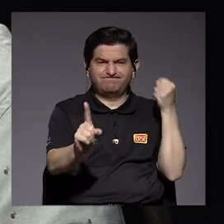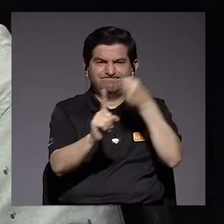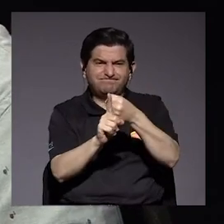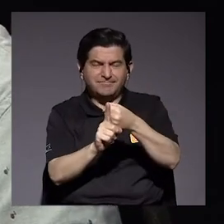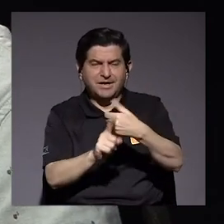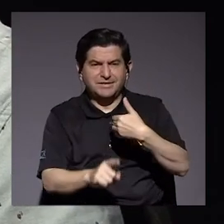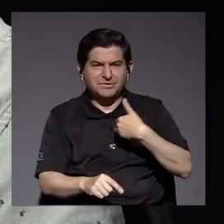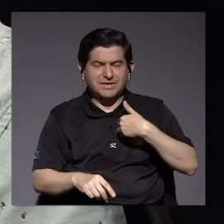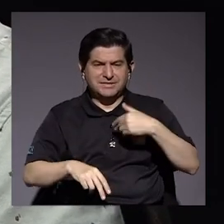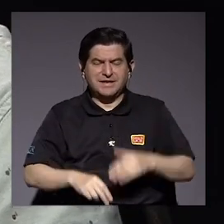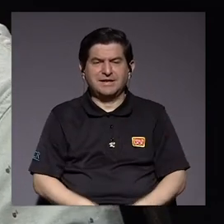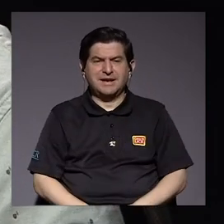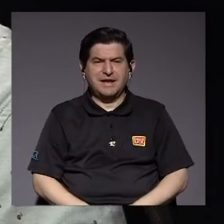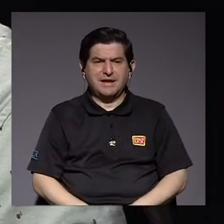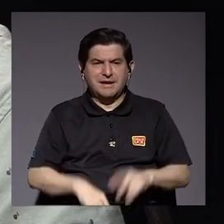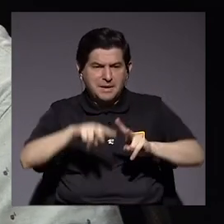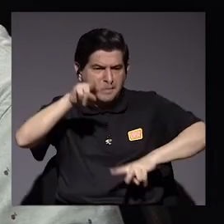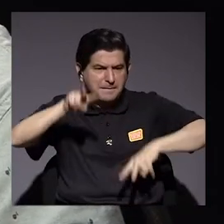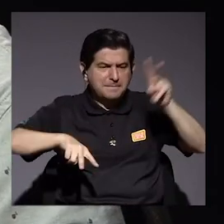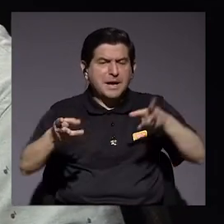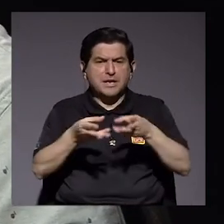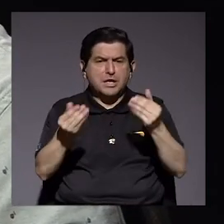impacto al tener ellos variedades más productivas.